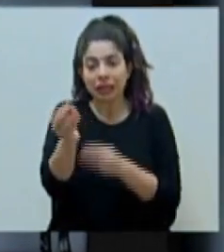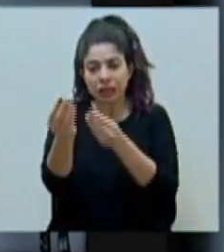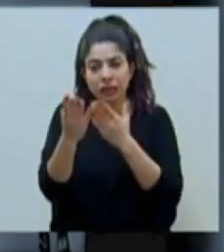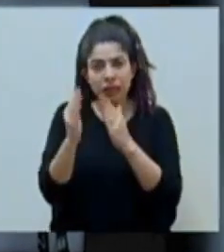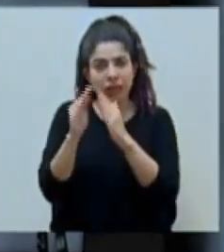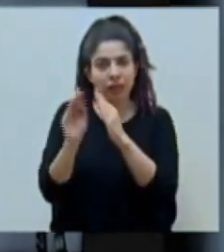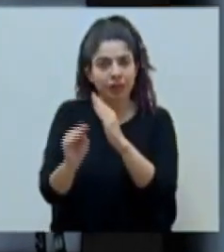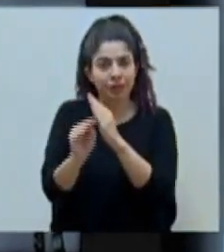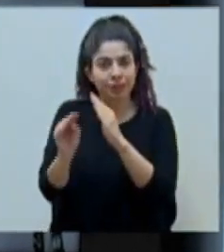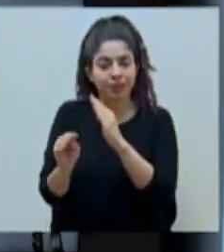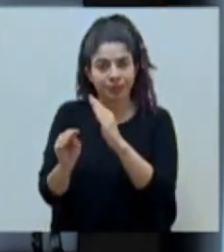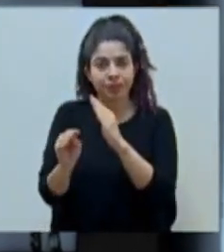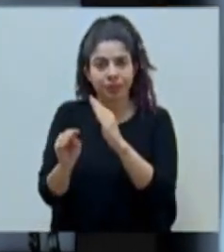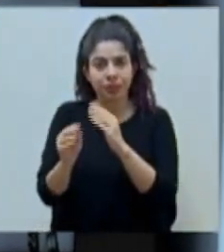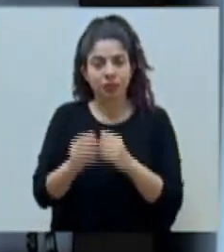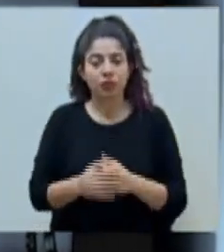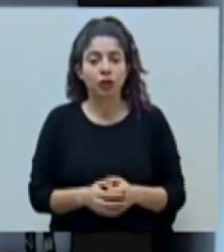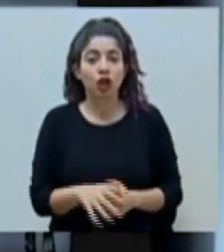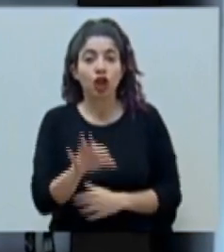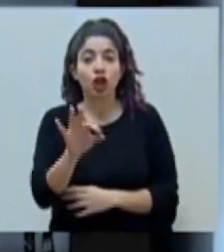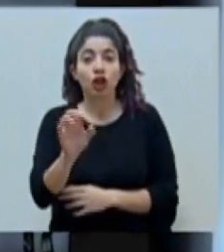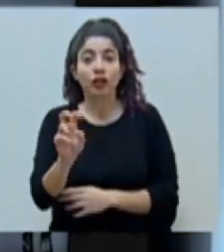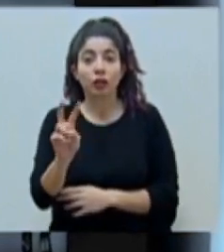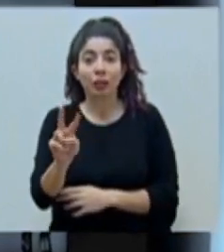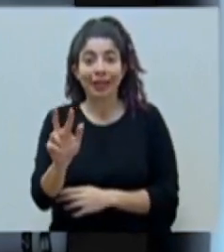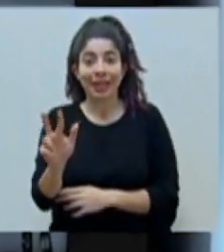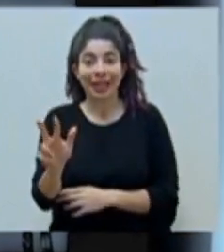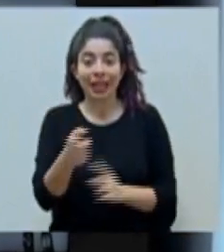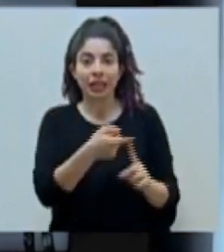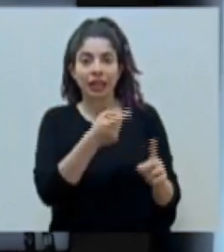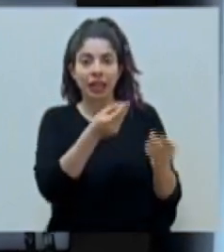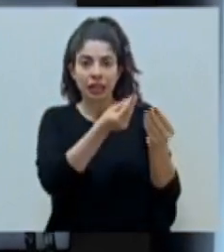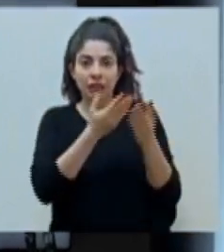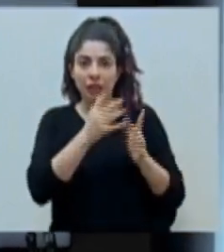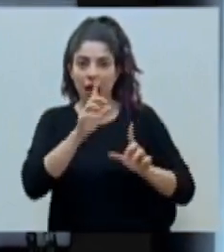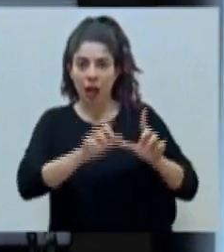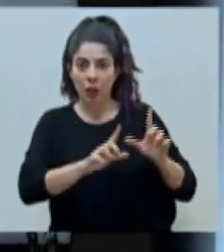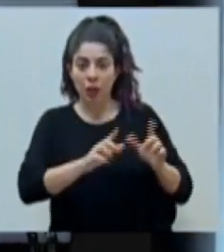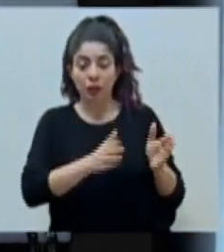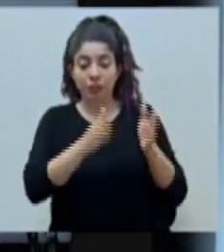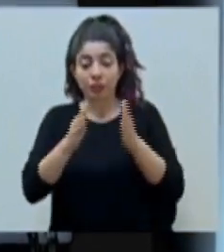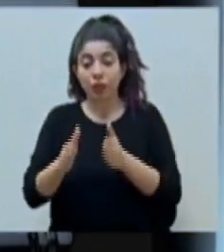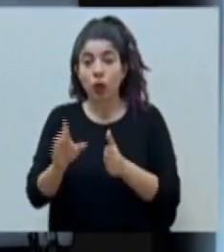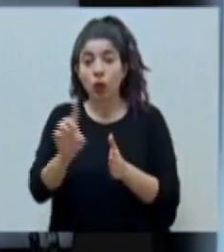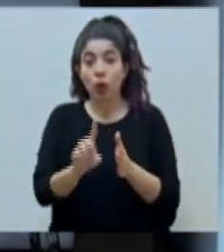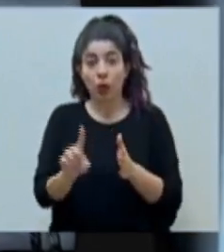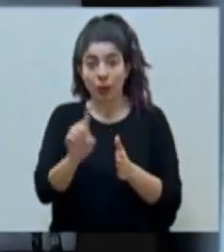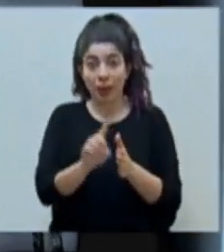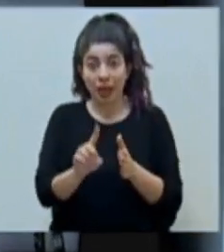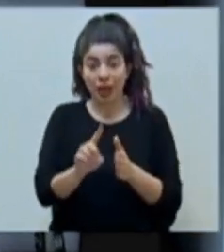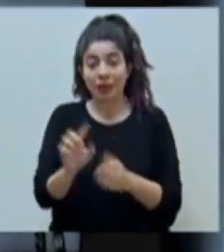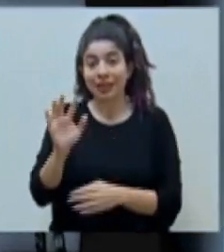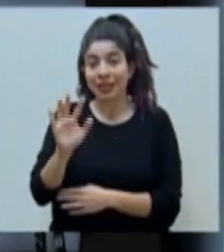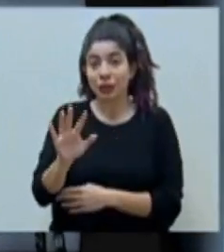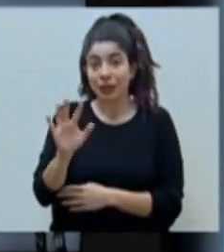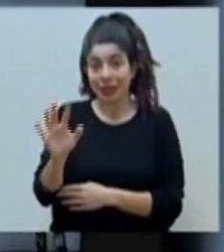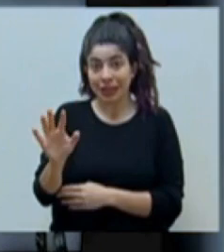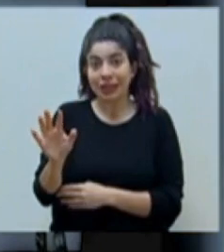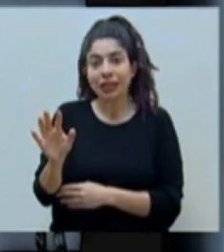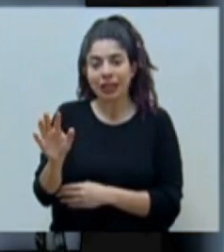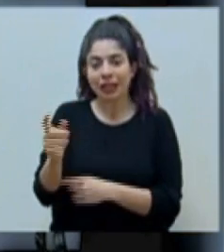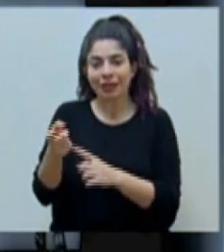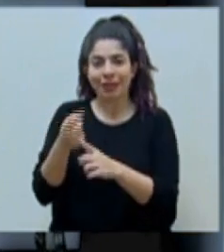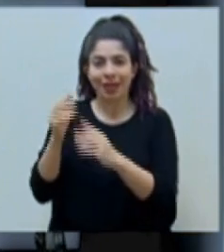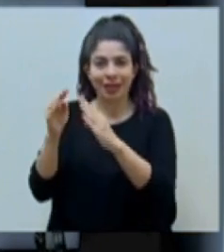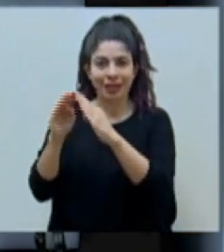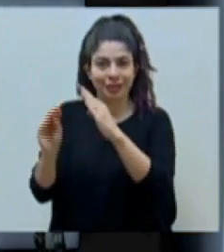nexo epidemiológico y 923 por laboratorio. En el caso del domingo, 55 fueron